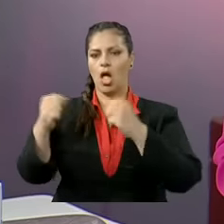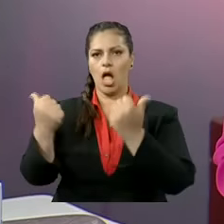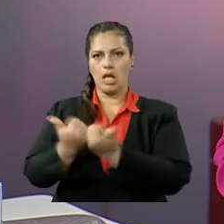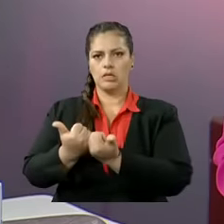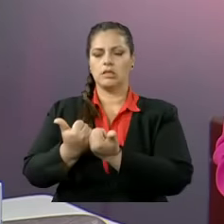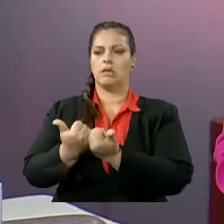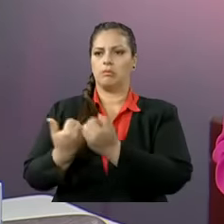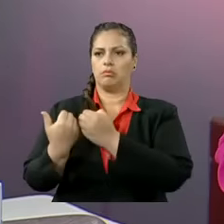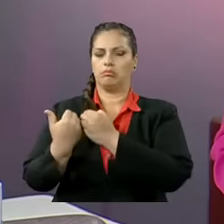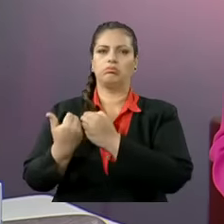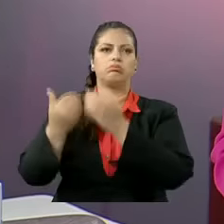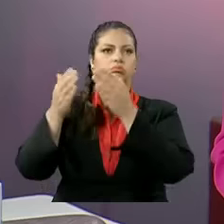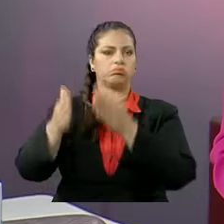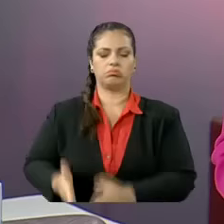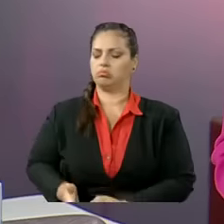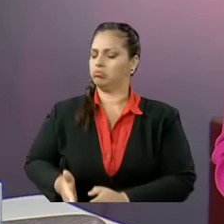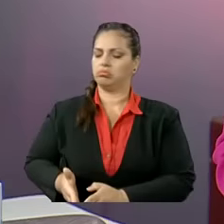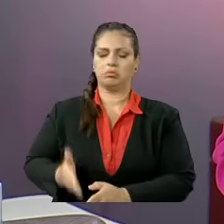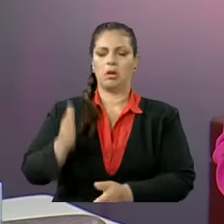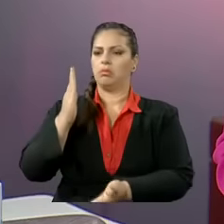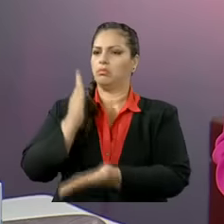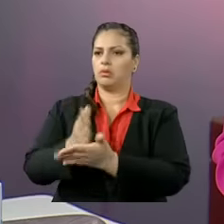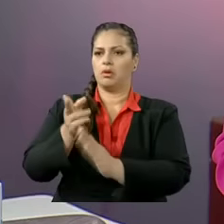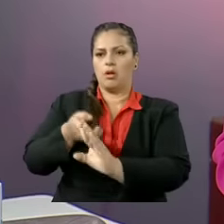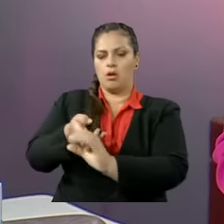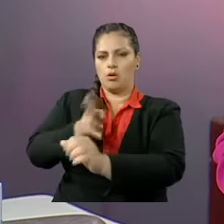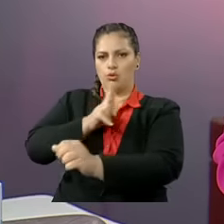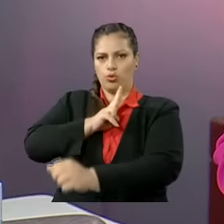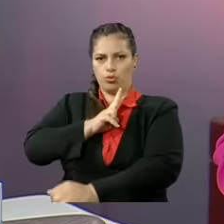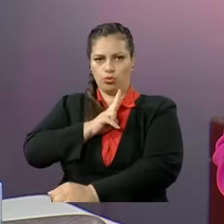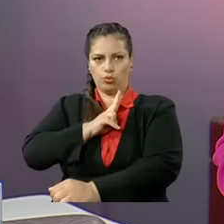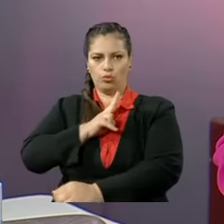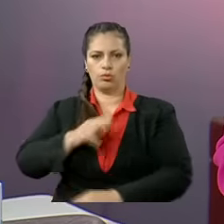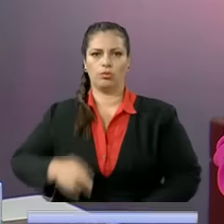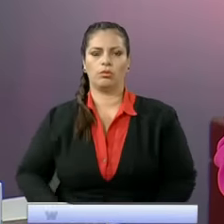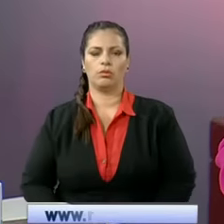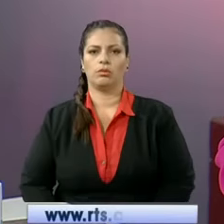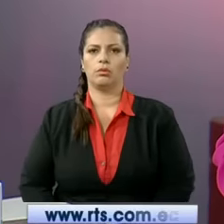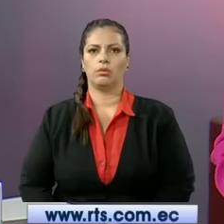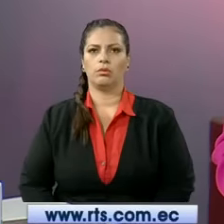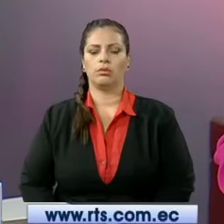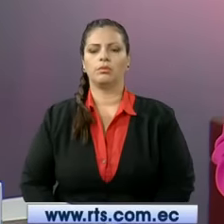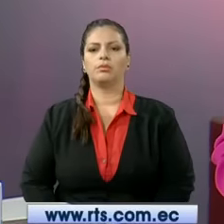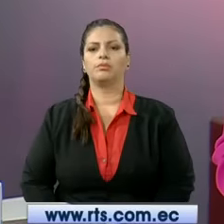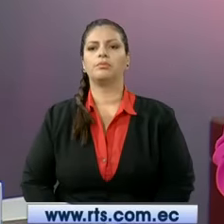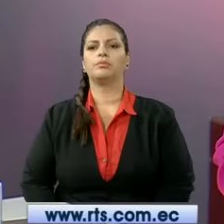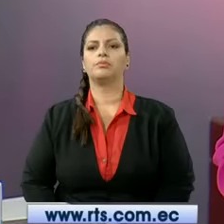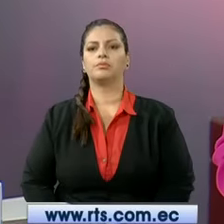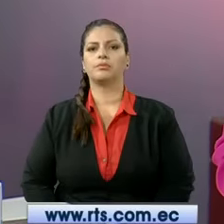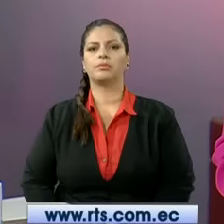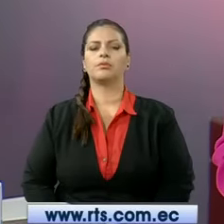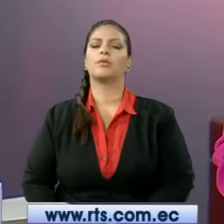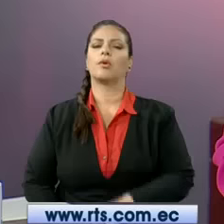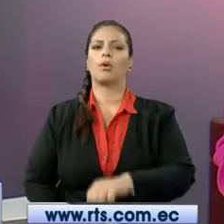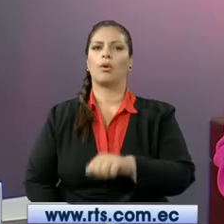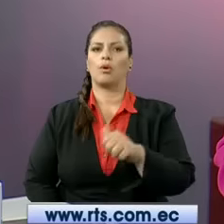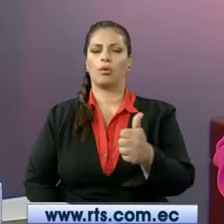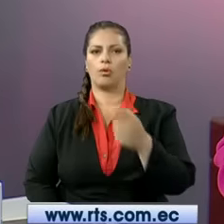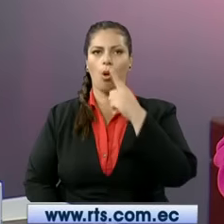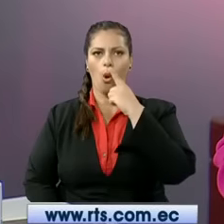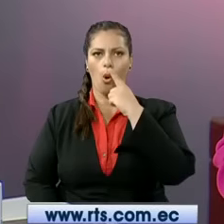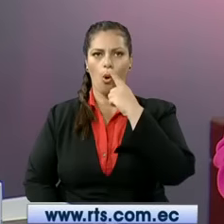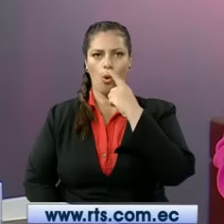la Fiscalía investigar las denuncias que han surgido en contra del vicepresidente Jorge Glass. De otro lado, el candidato por Fuerza